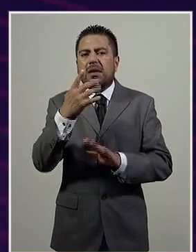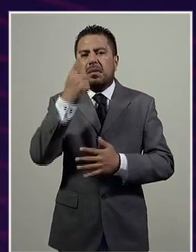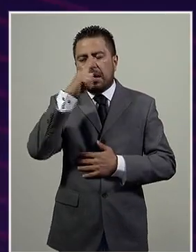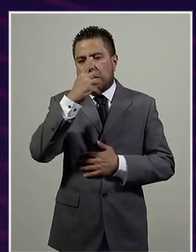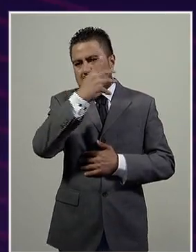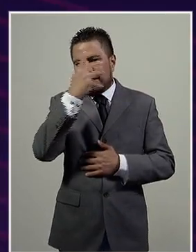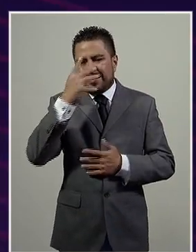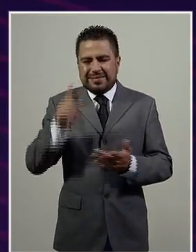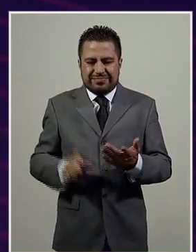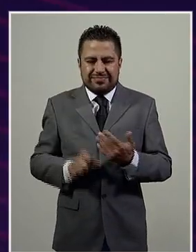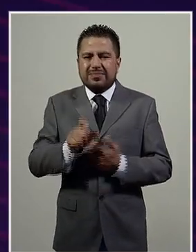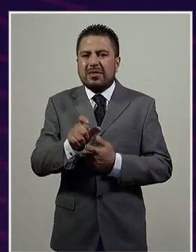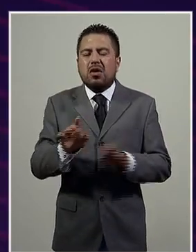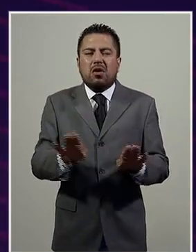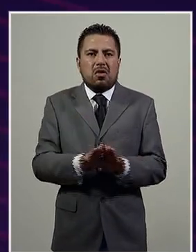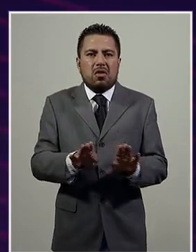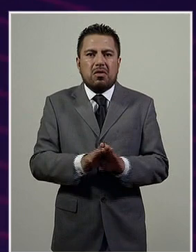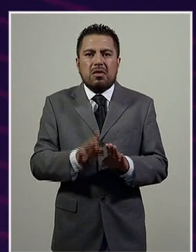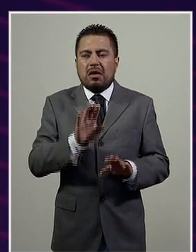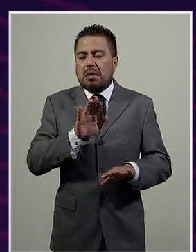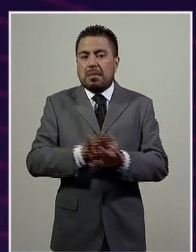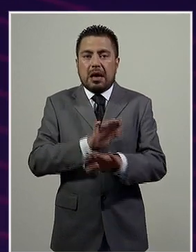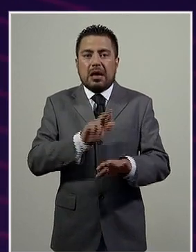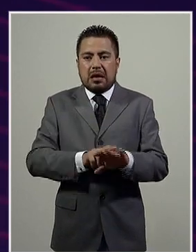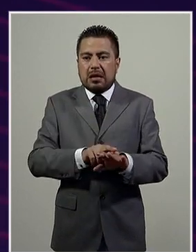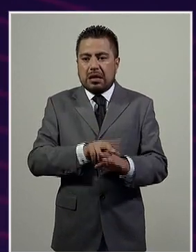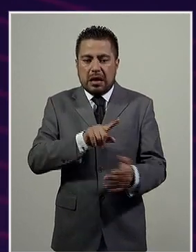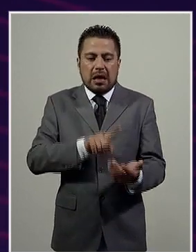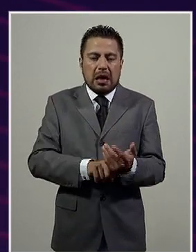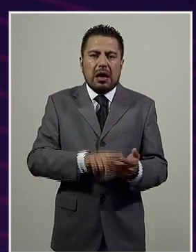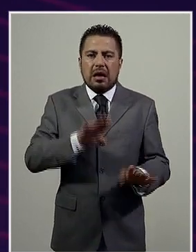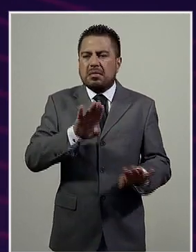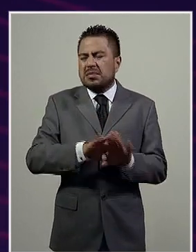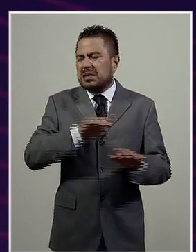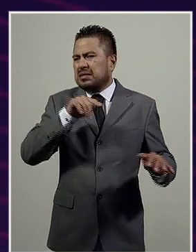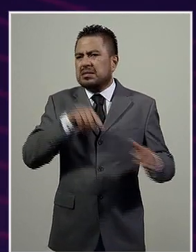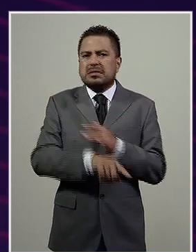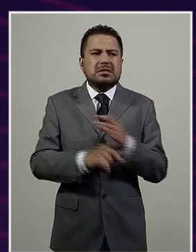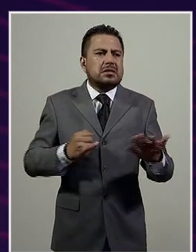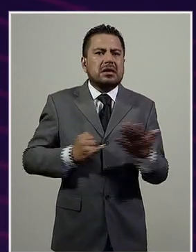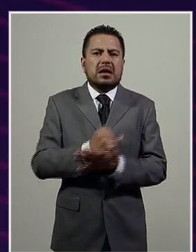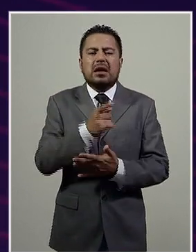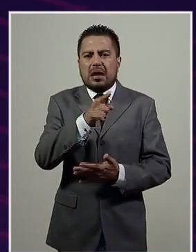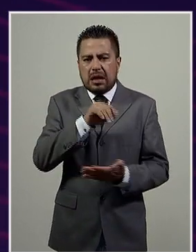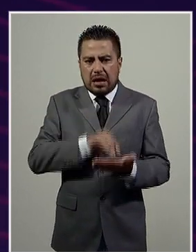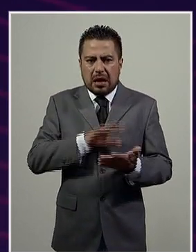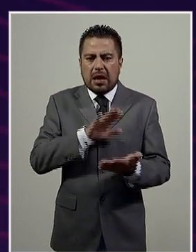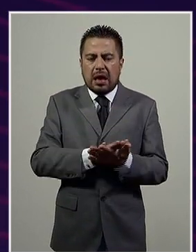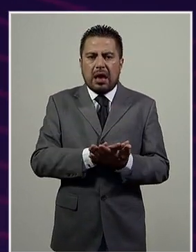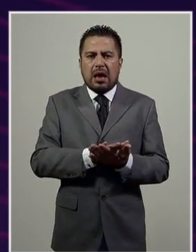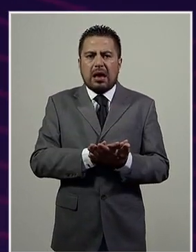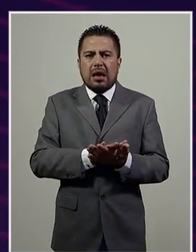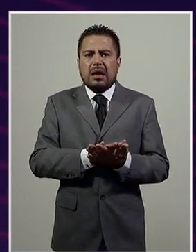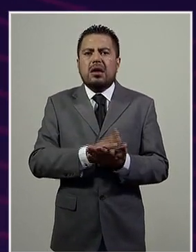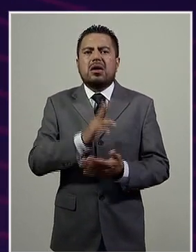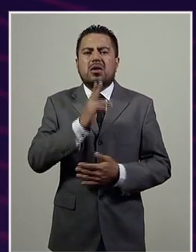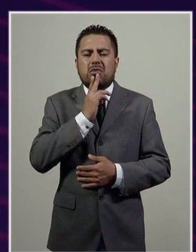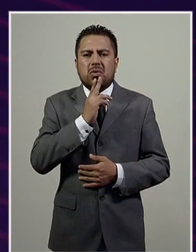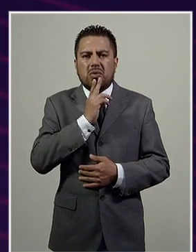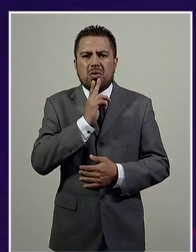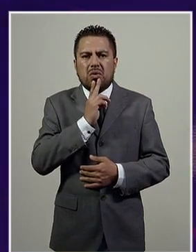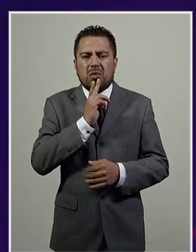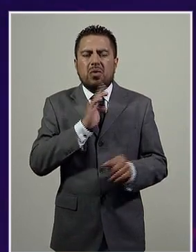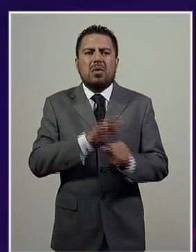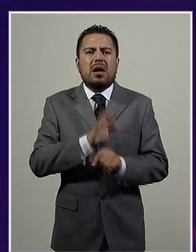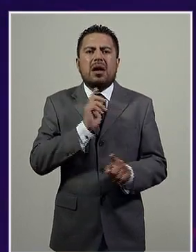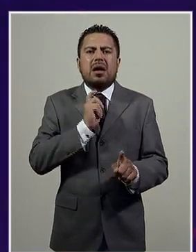oficial. Sí, así es. Y es muy grande el contraste entre la profundidad de la decisión que estás tomando y lo utilitario que